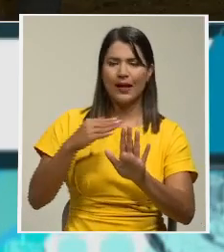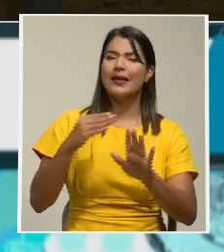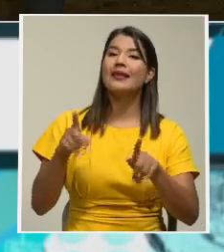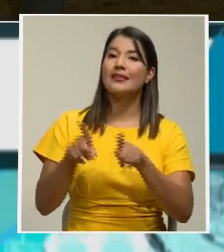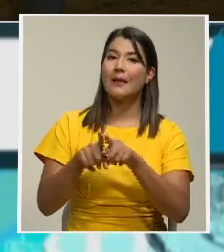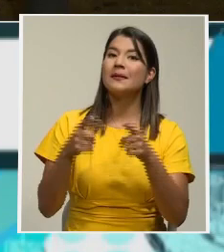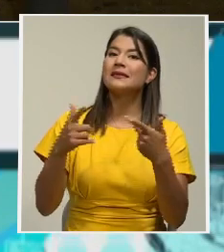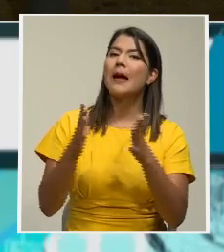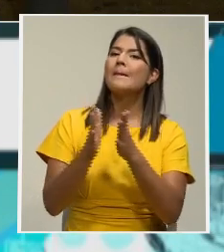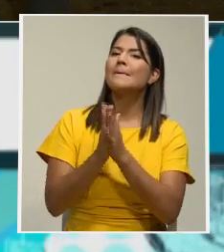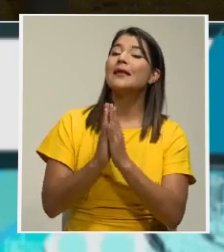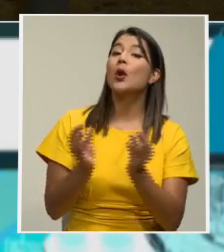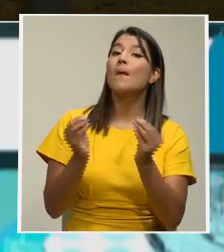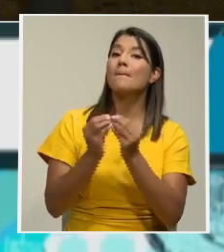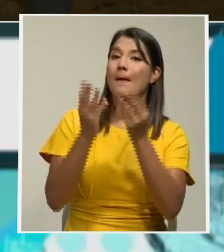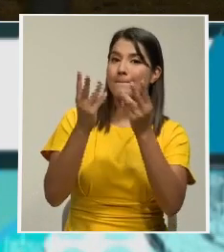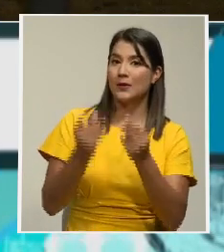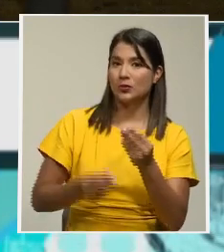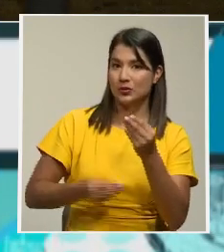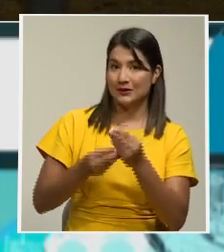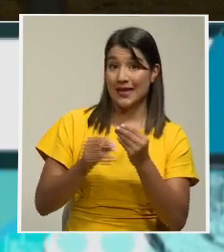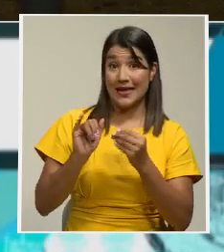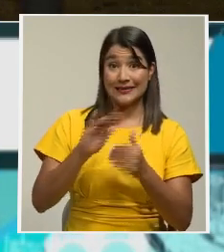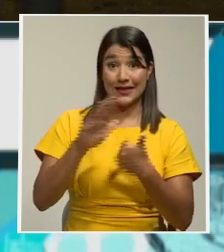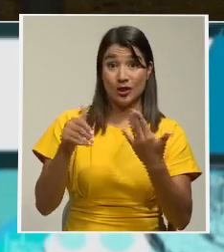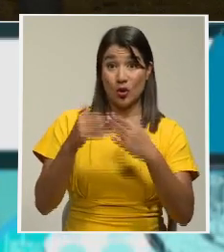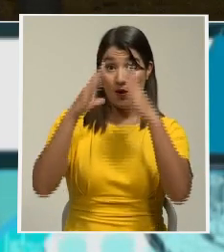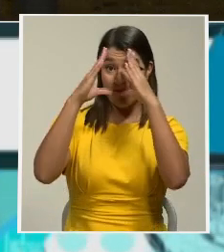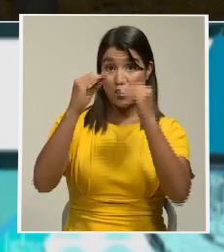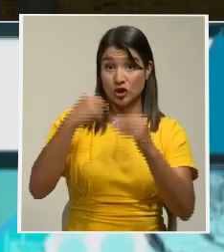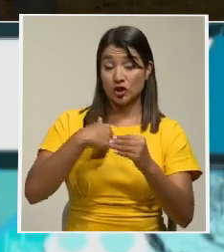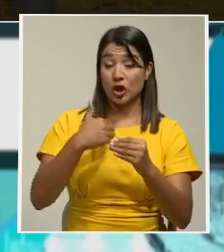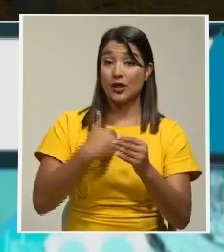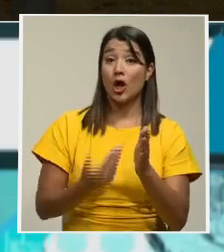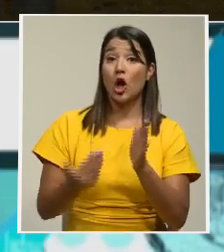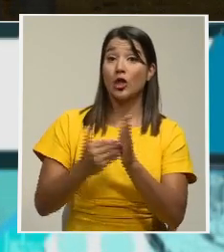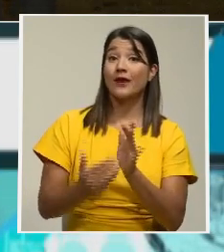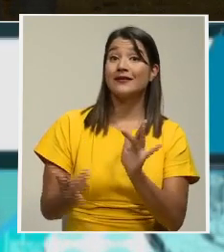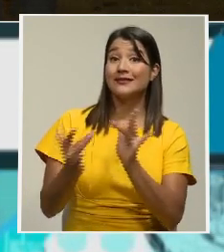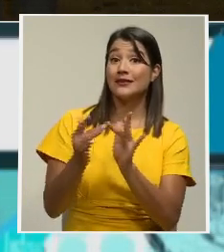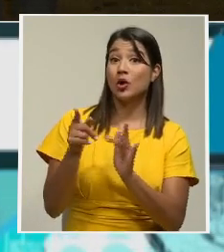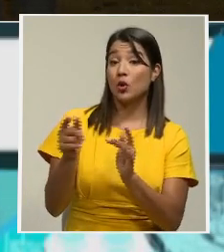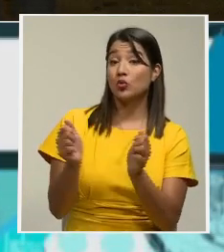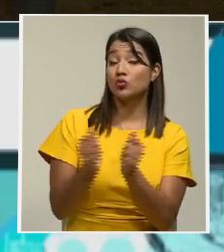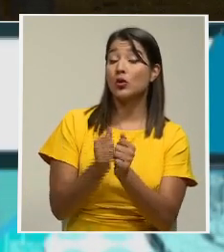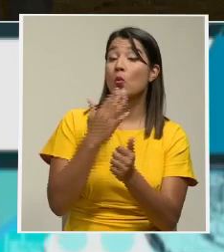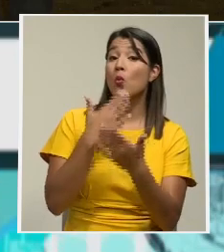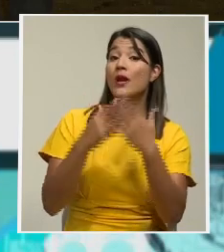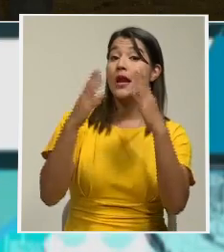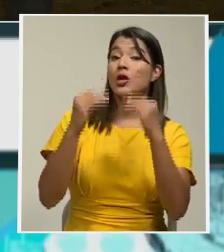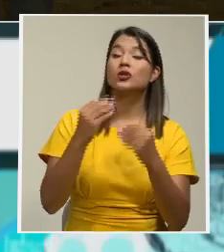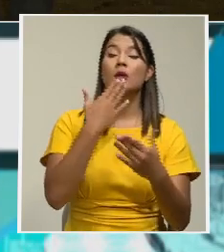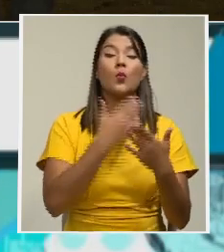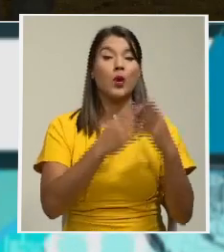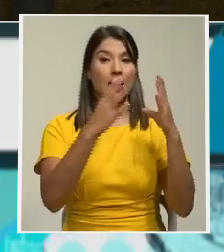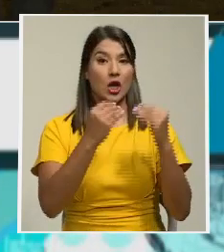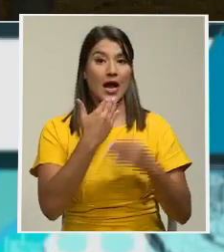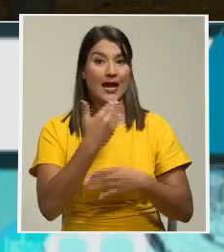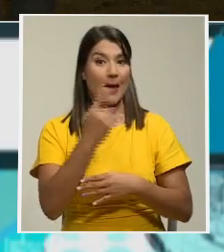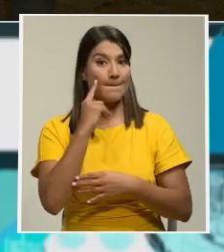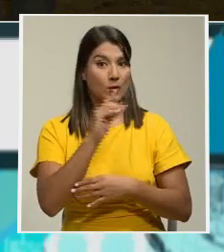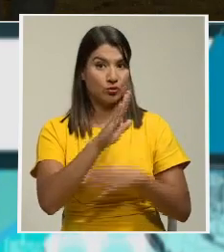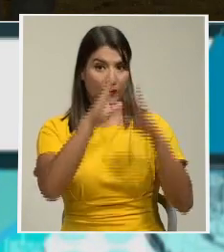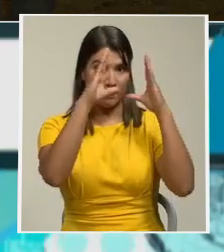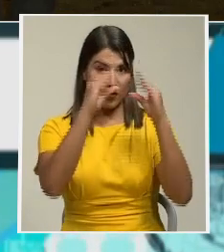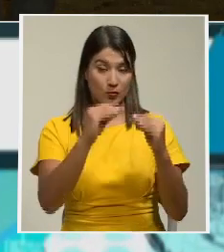solicitado presupuestos extraordinarios. Ana Marta, esta es la información que tenemos. Regreso con usted al estudio. Buenas noches. Buenas noches, Andrés, gracias por este